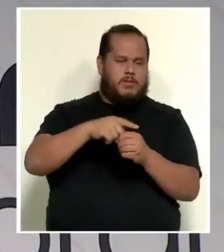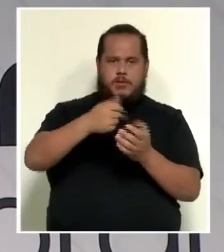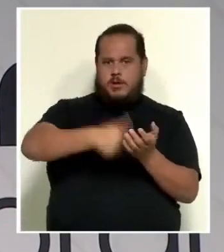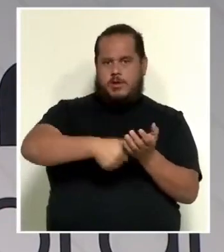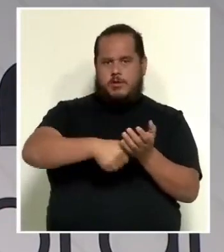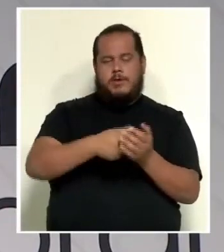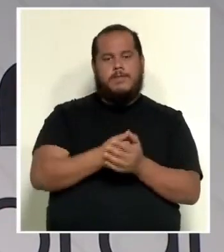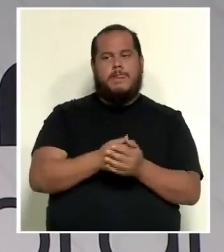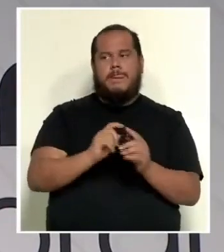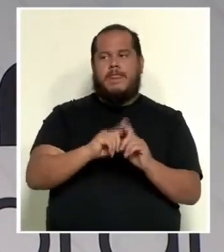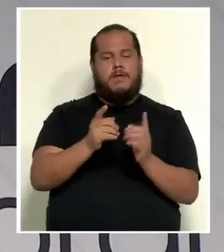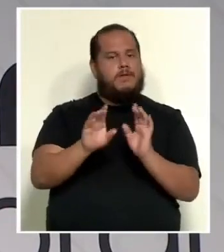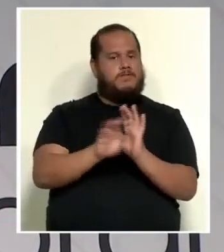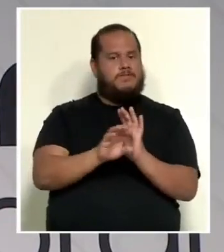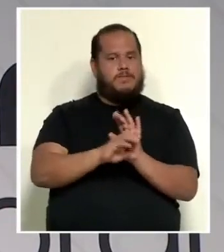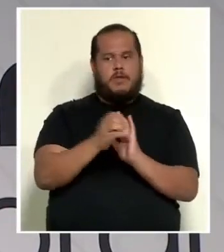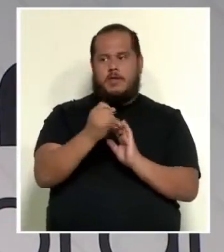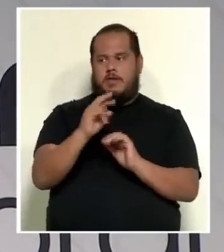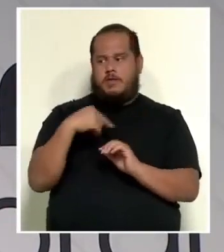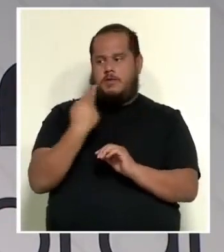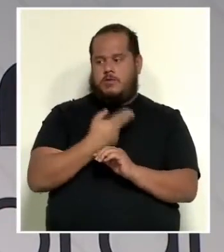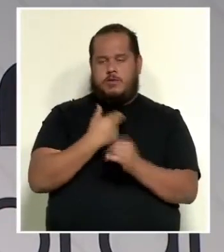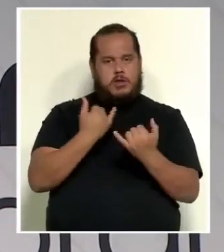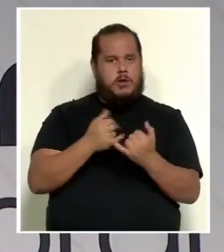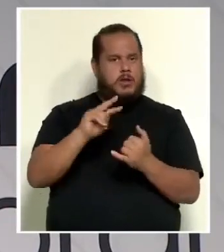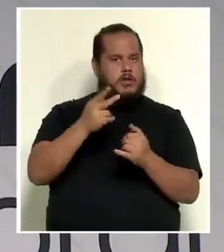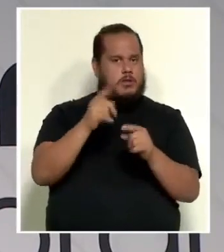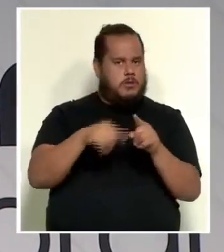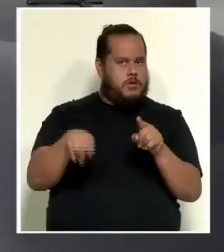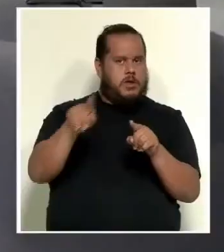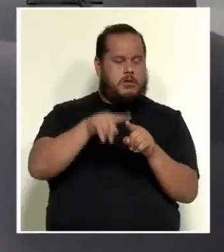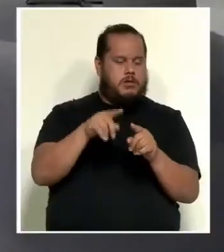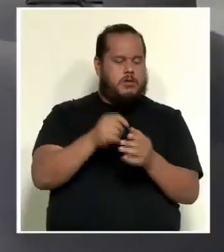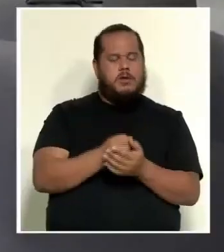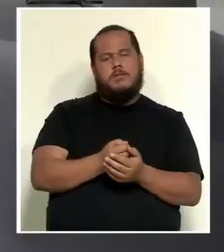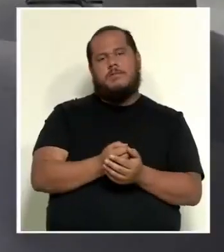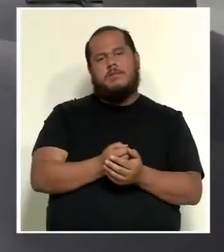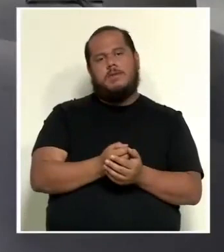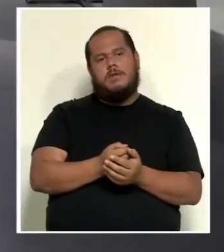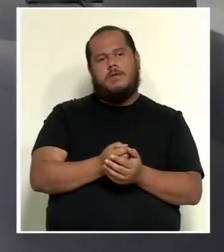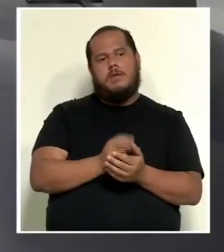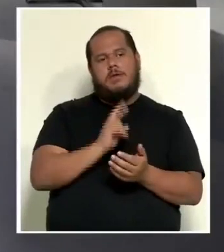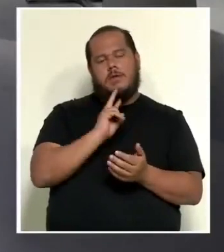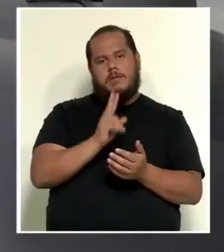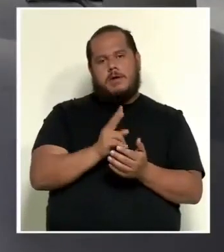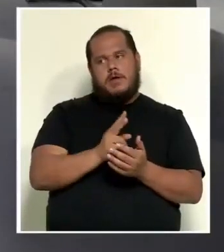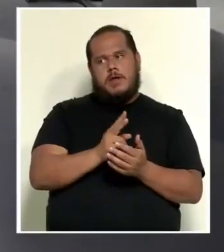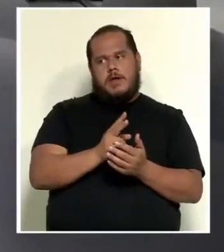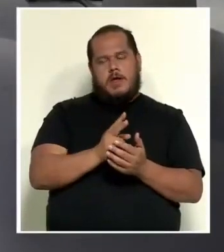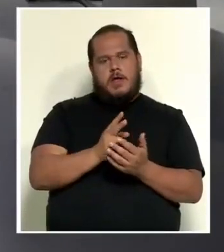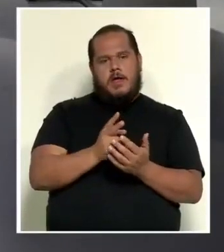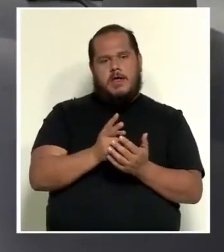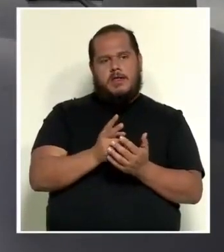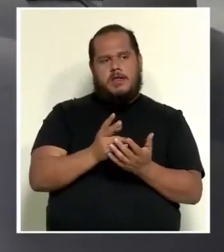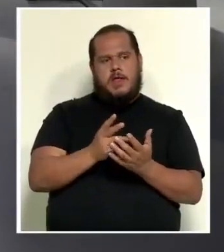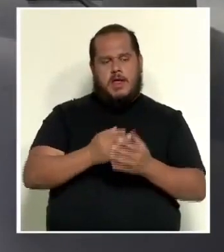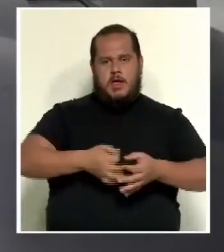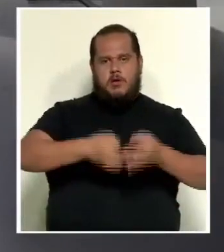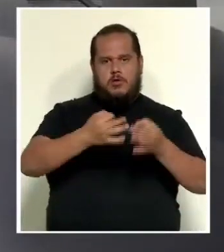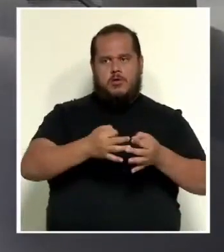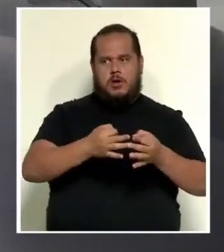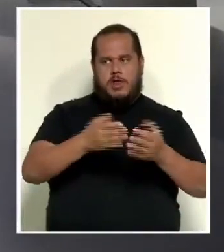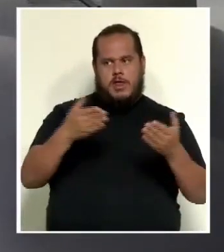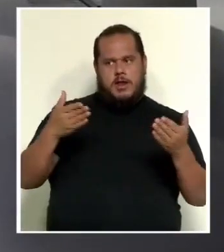¿verdad? Pero, por ejemplo, si nosotros ahora en segunda ronda, ¿verdad?, se consolida la tendencia a